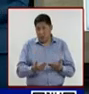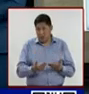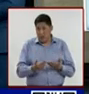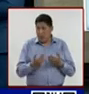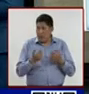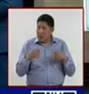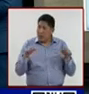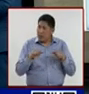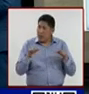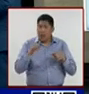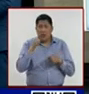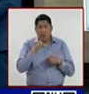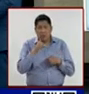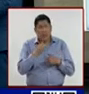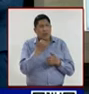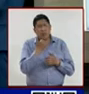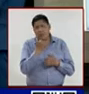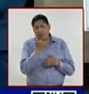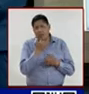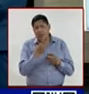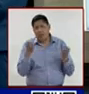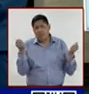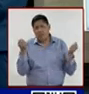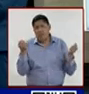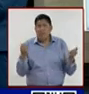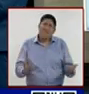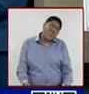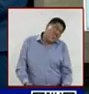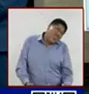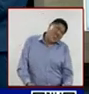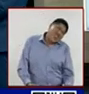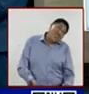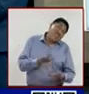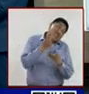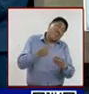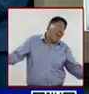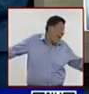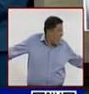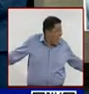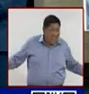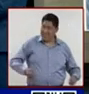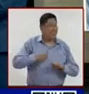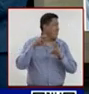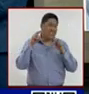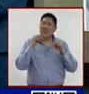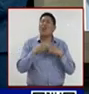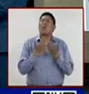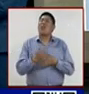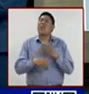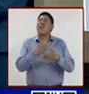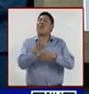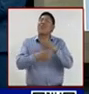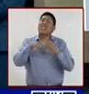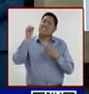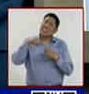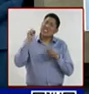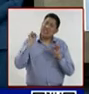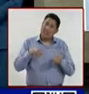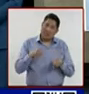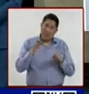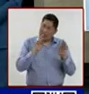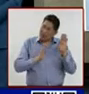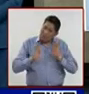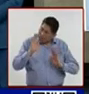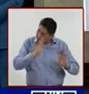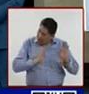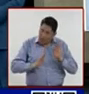también va de las caseritas. ¿Qué pasa si desaparece? No creo que desaparezcan. Vamos a ver por dónde va la nota, velocito. Que sí, puede ser una